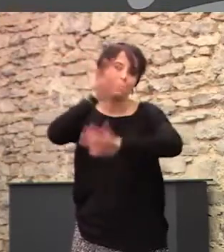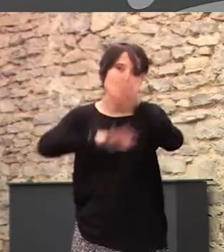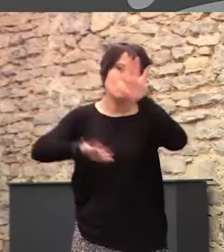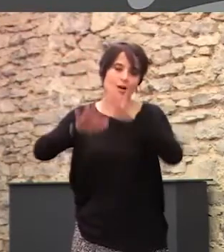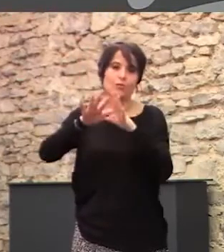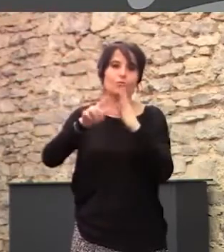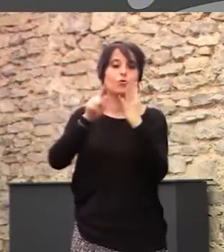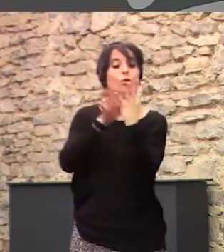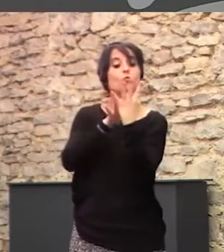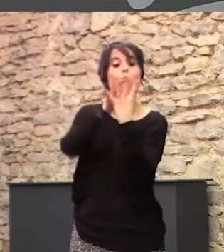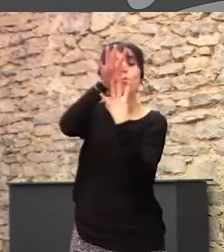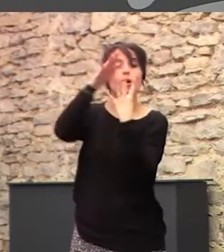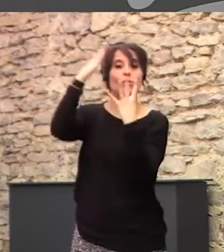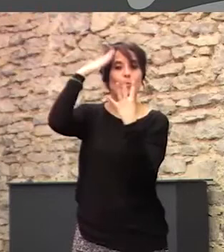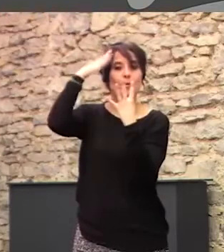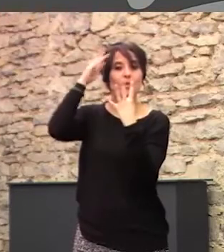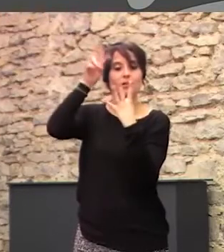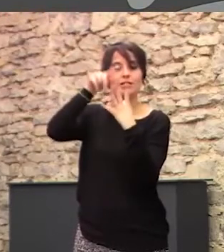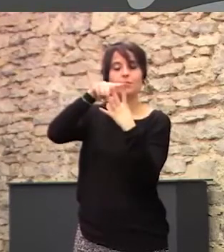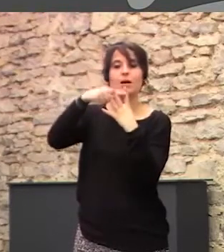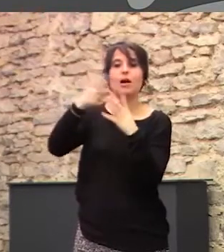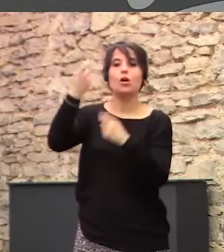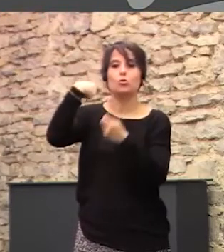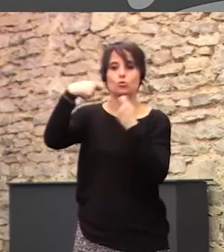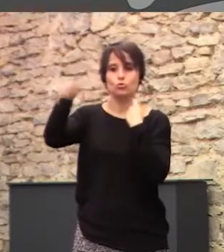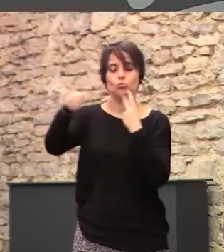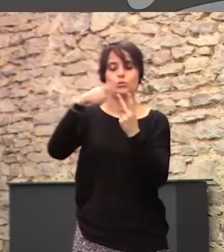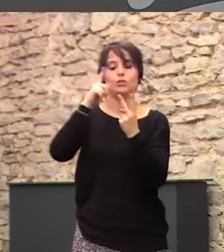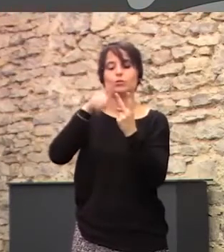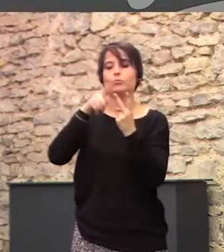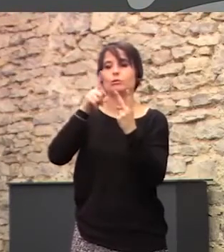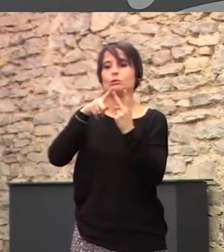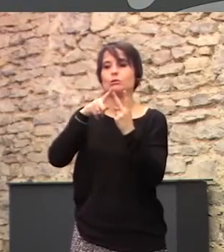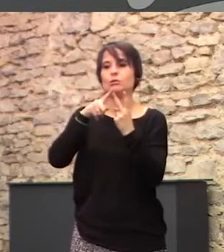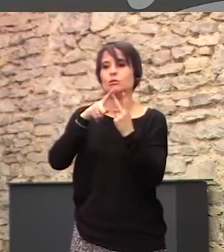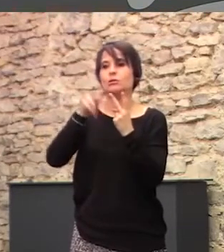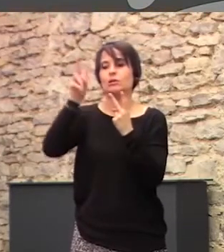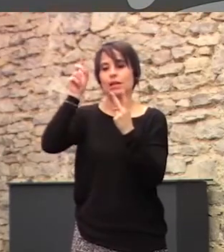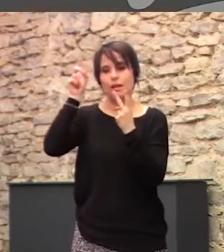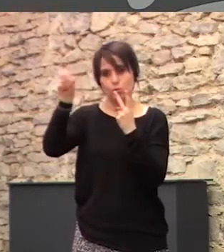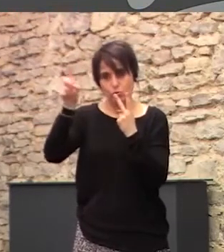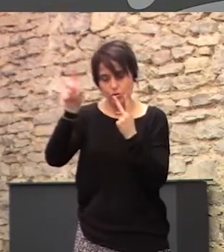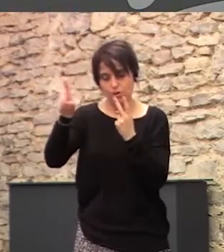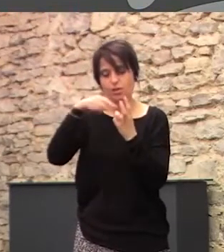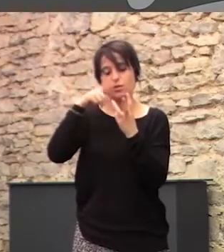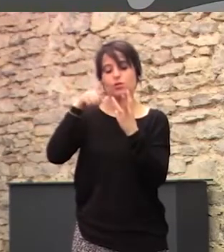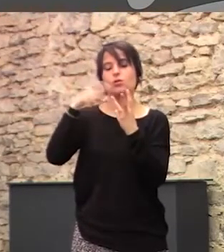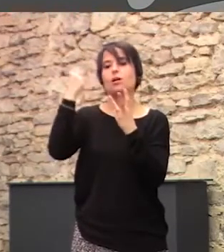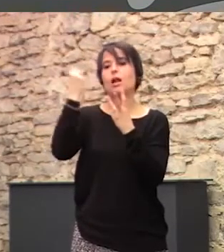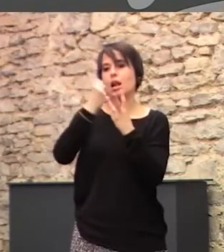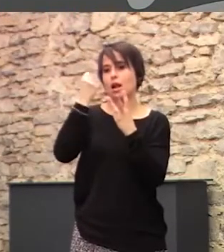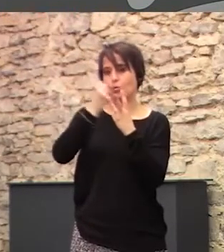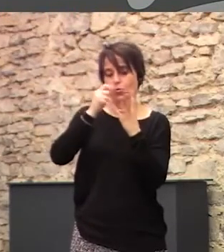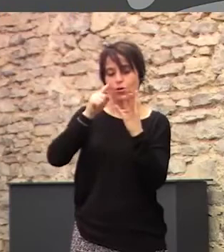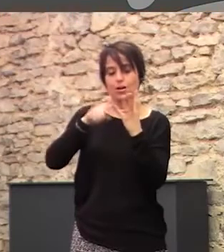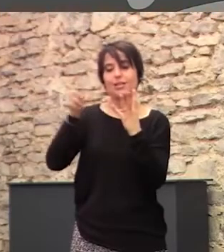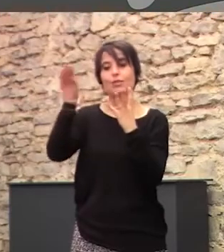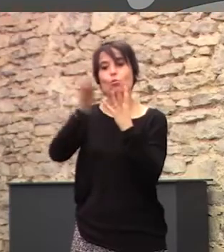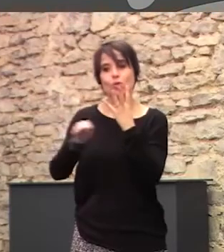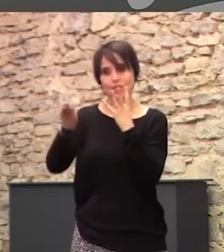en torno a consumo, consumismo, el tema educación, laboral y, por supuesto,